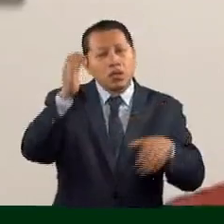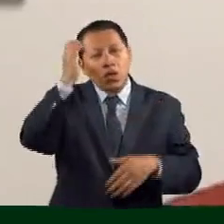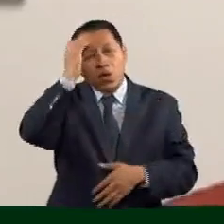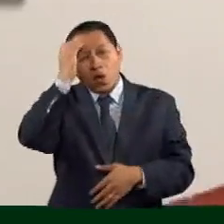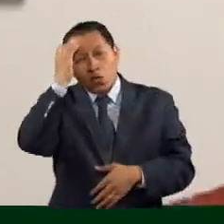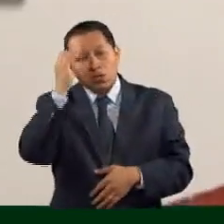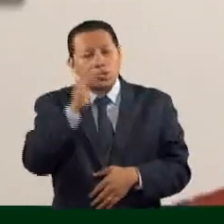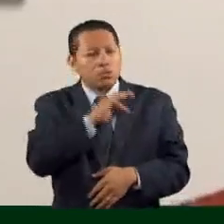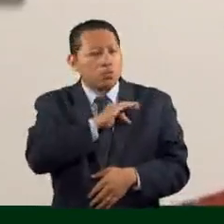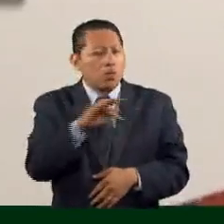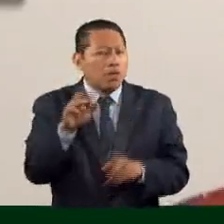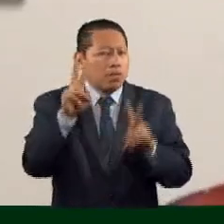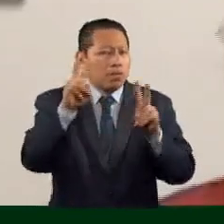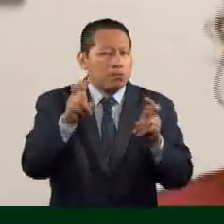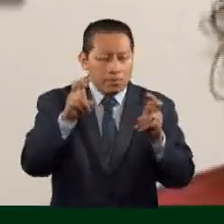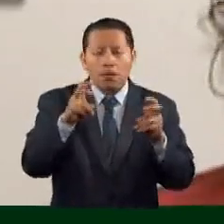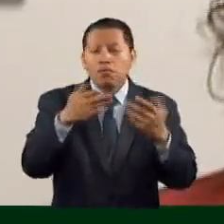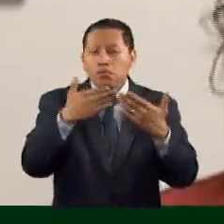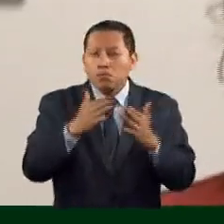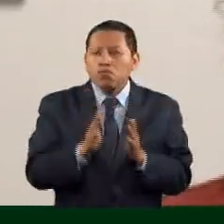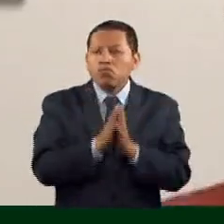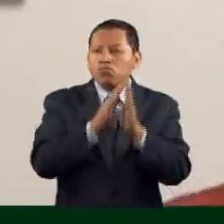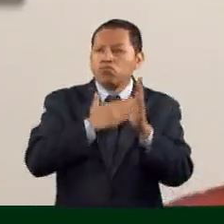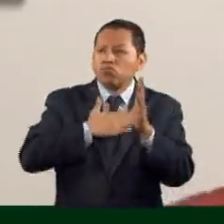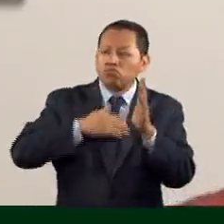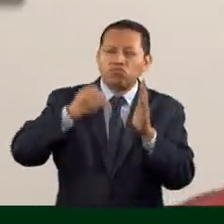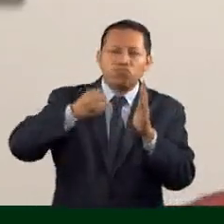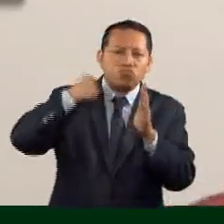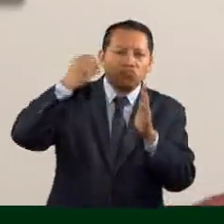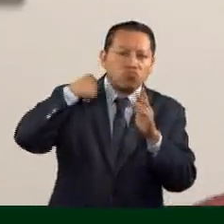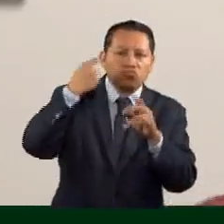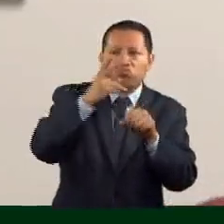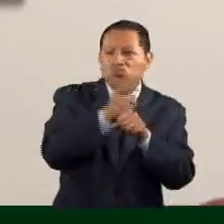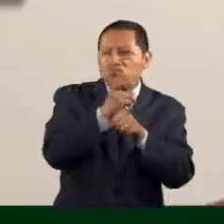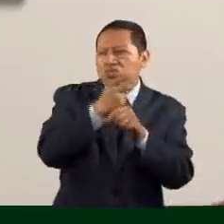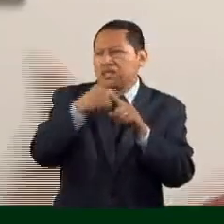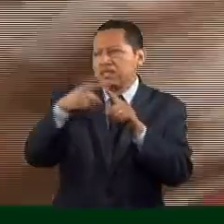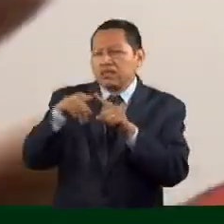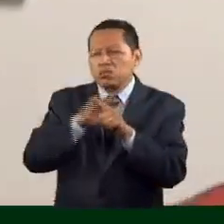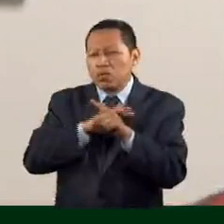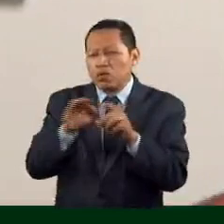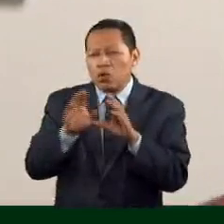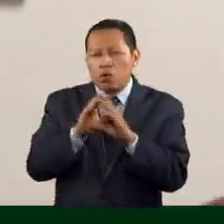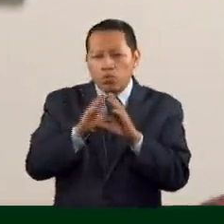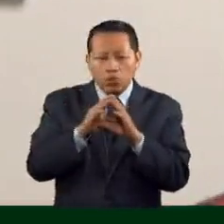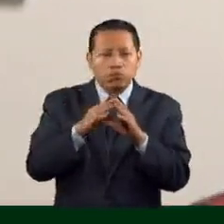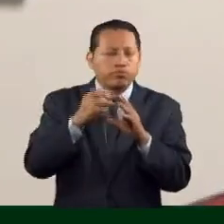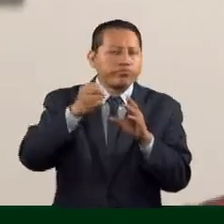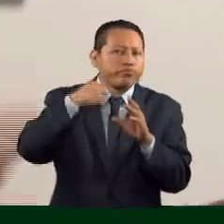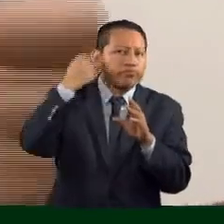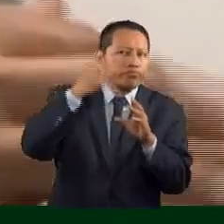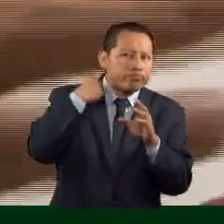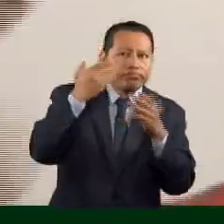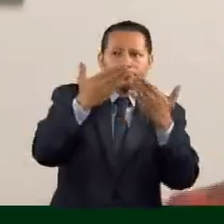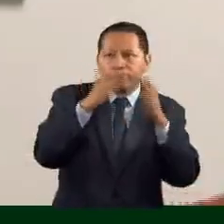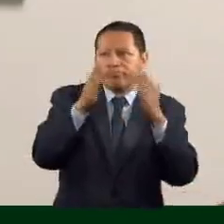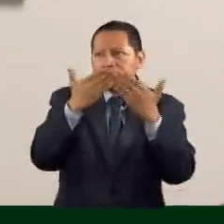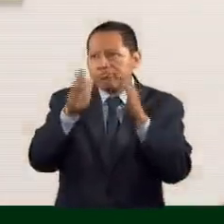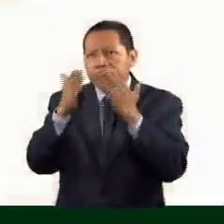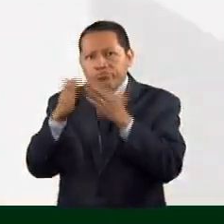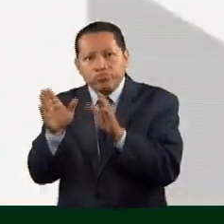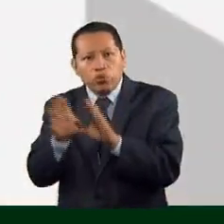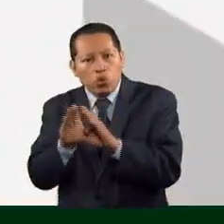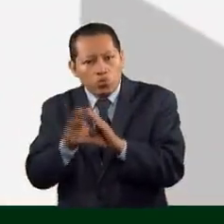el tema de Parlamento Abierto, que no se reduce más que a decir cómo participo en el legislativo, cómo lo